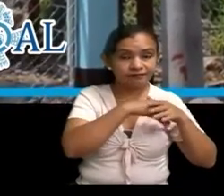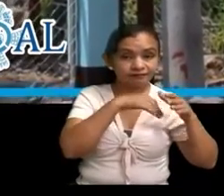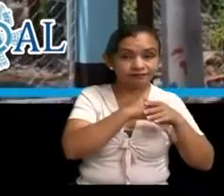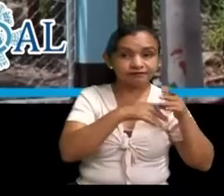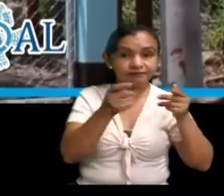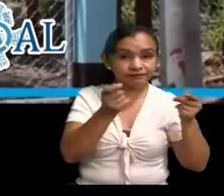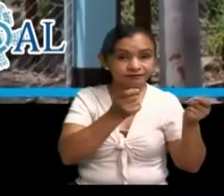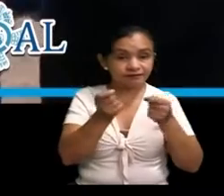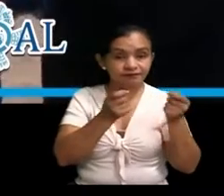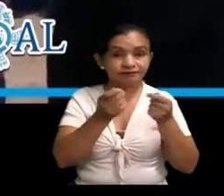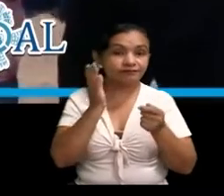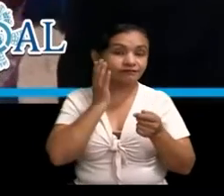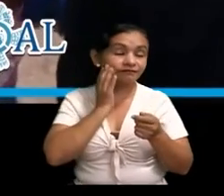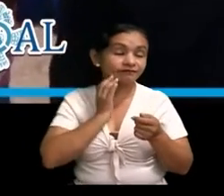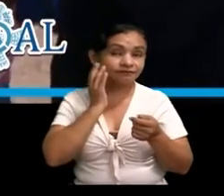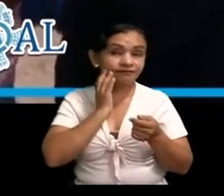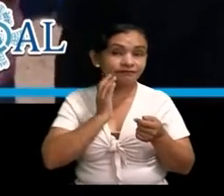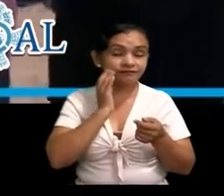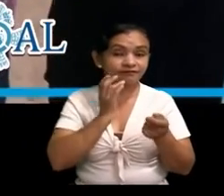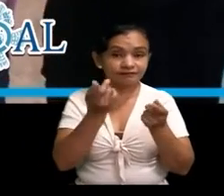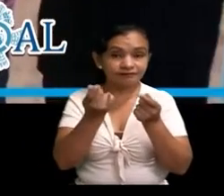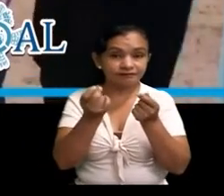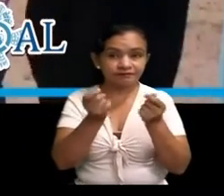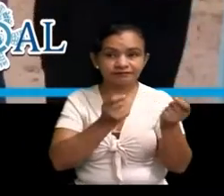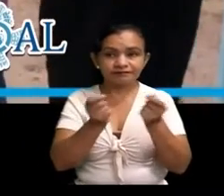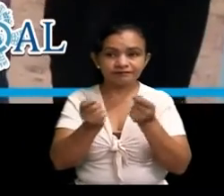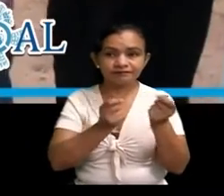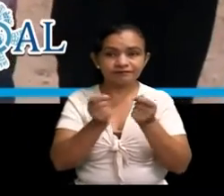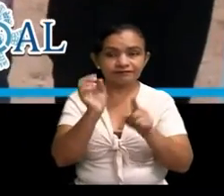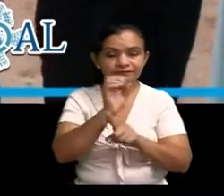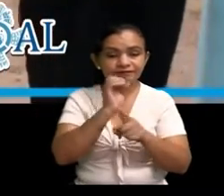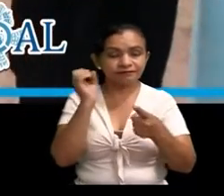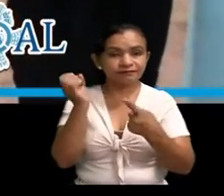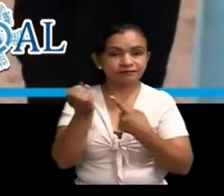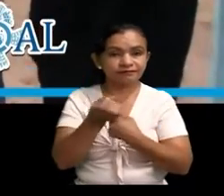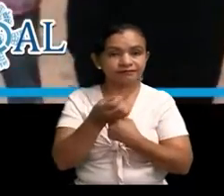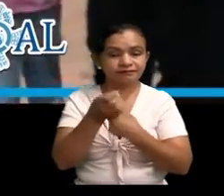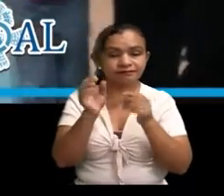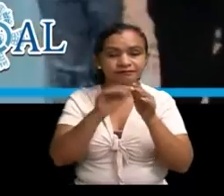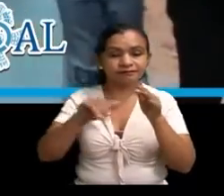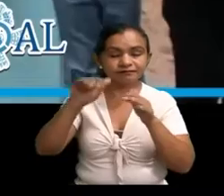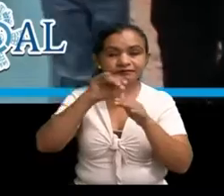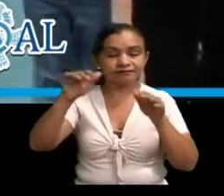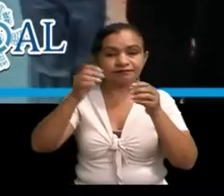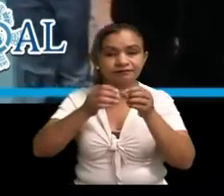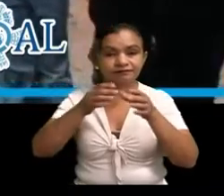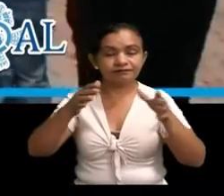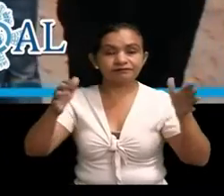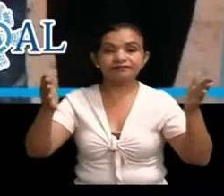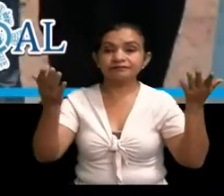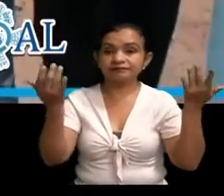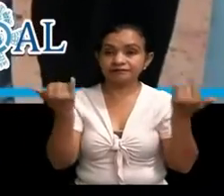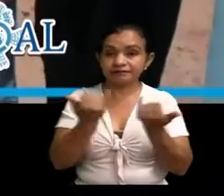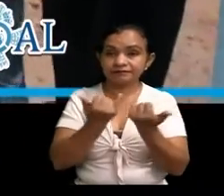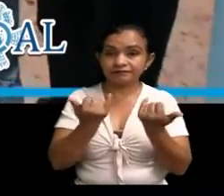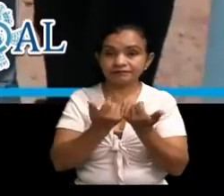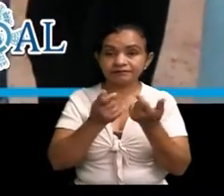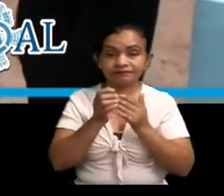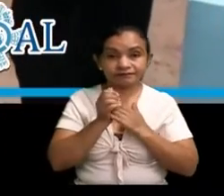ellas son expertas en el manejo de los recursos, ellas son expertas en la organización, organizar, convocar, pero también en